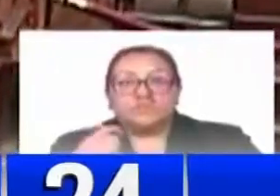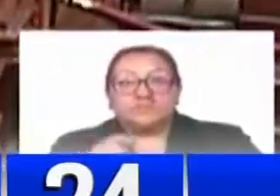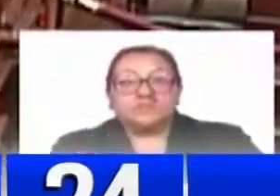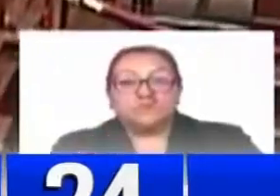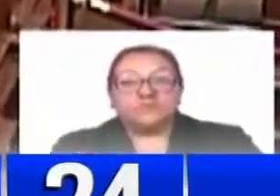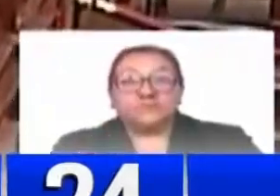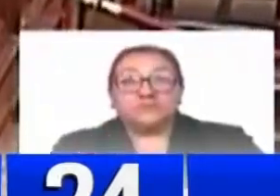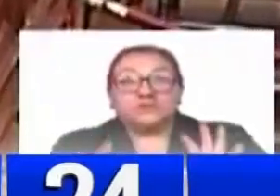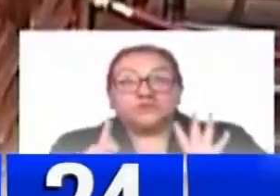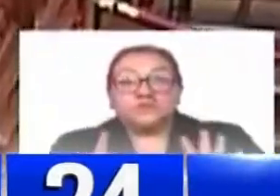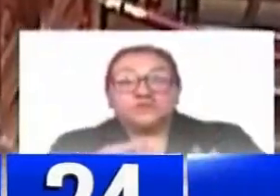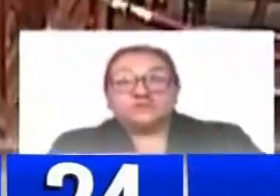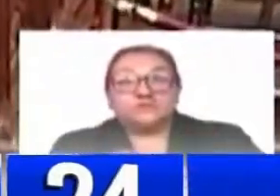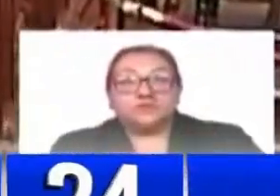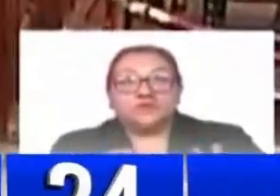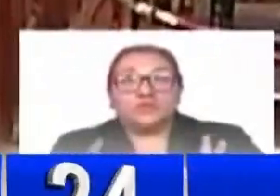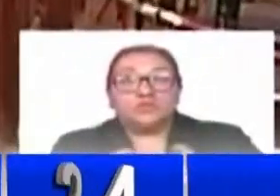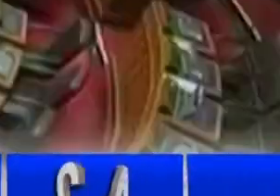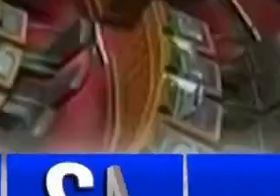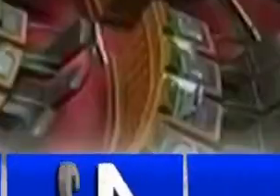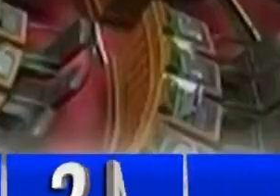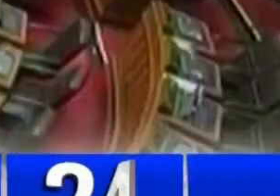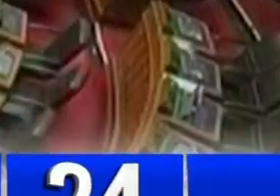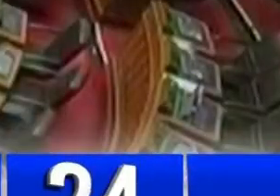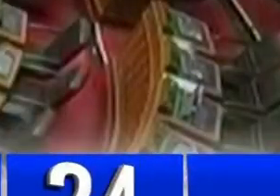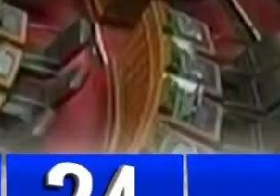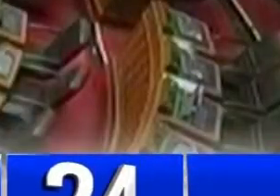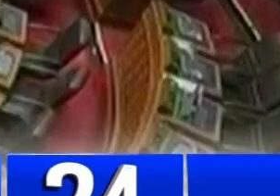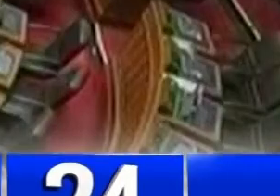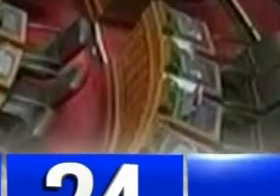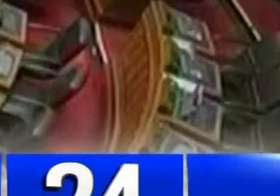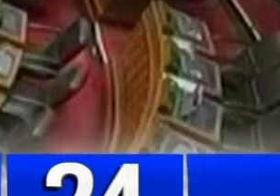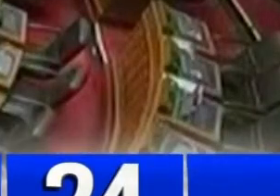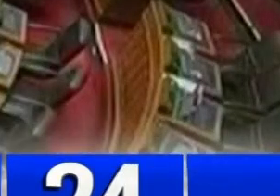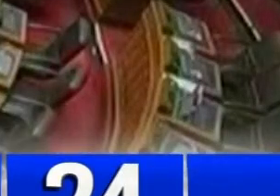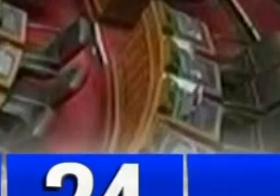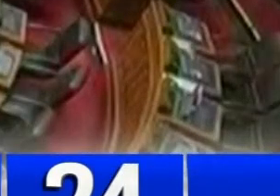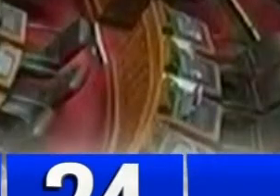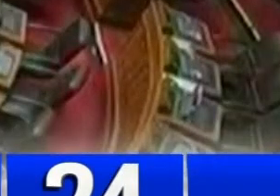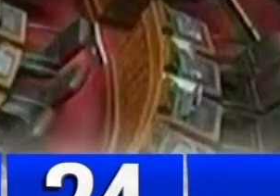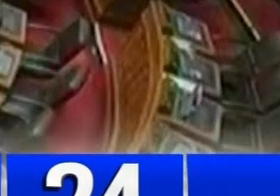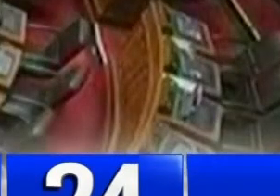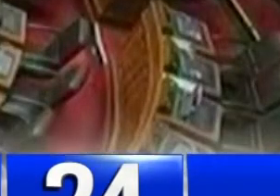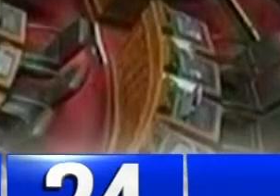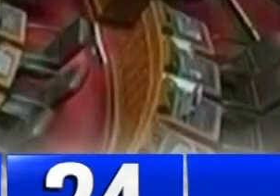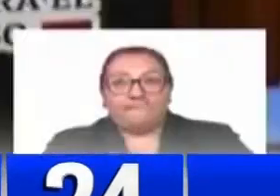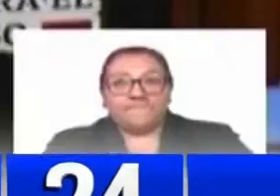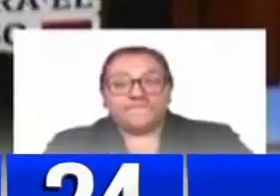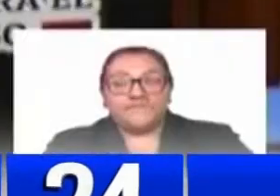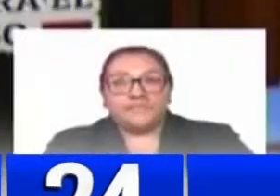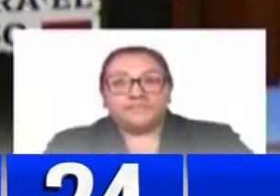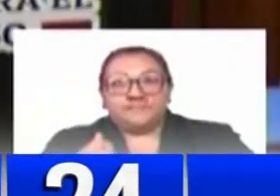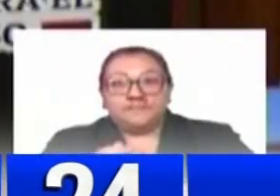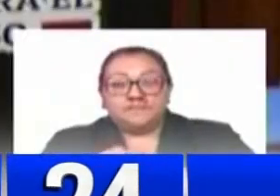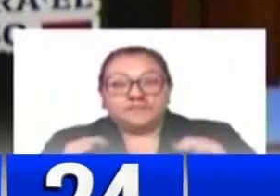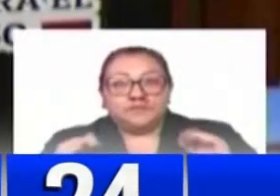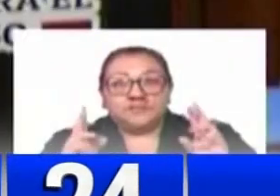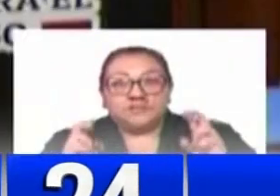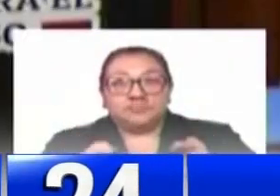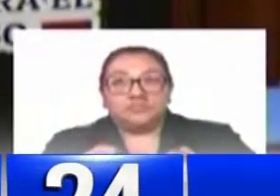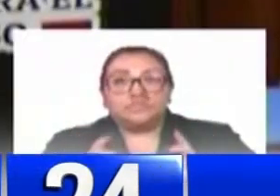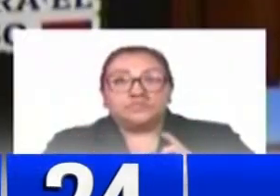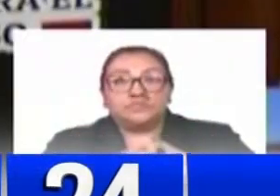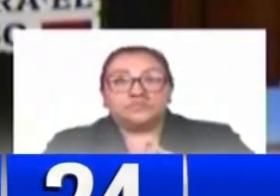Pleno, a la que, tal como lo habían anunciado, no asistieron los miembros de la Junta Nacional. Se hizo un anuncio y 10